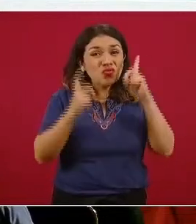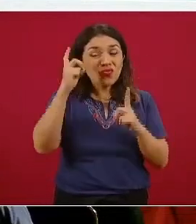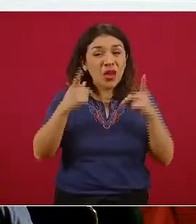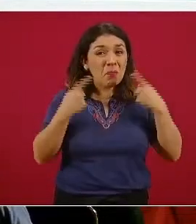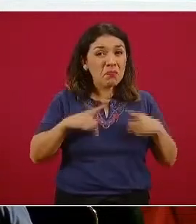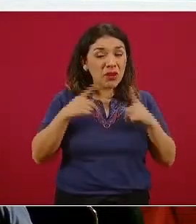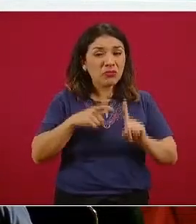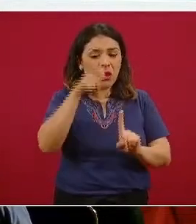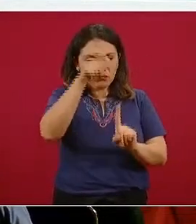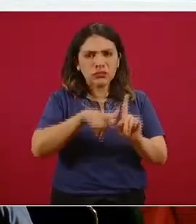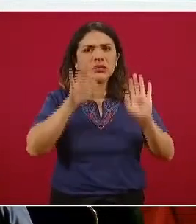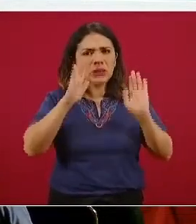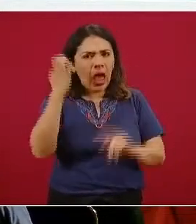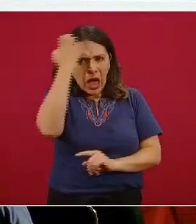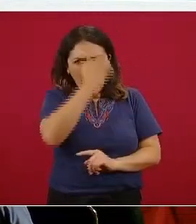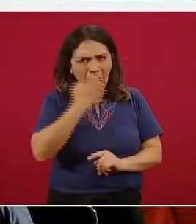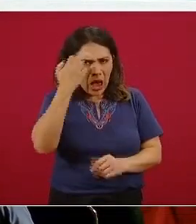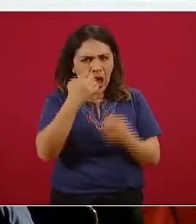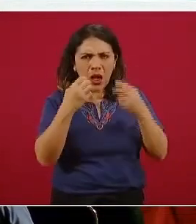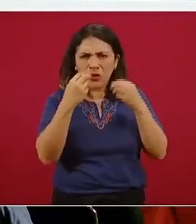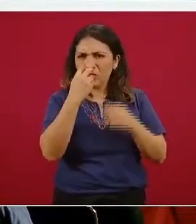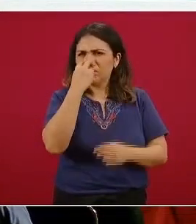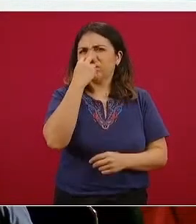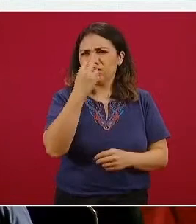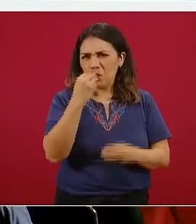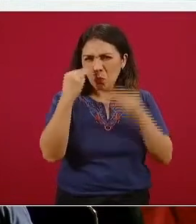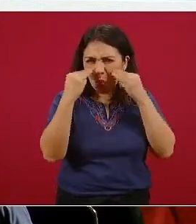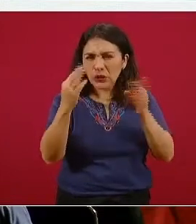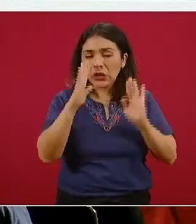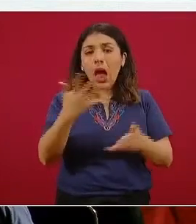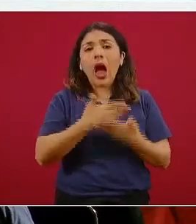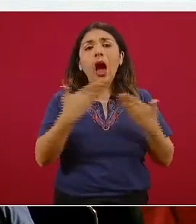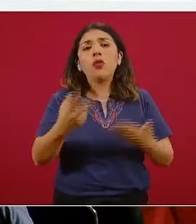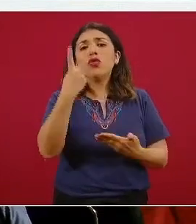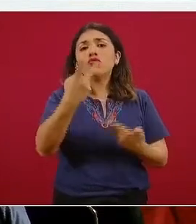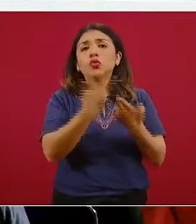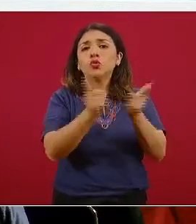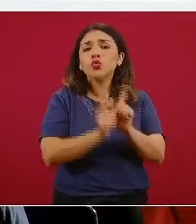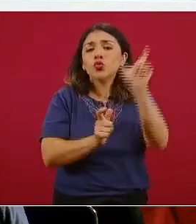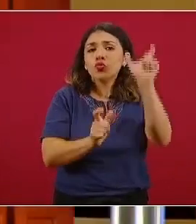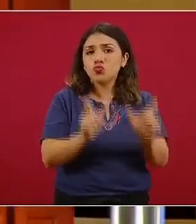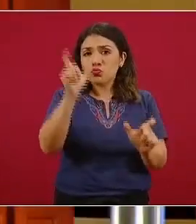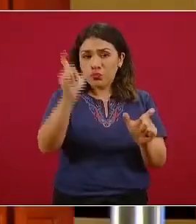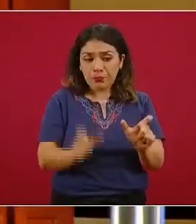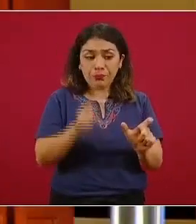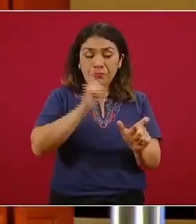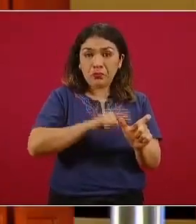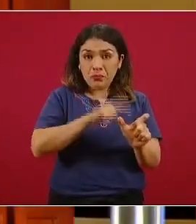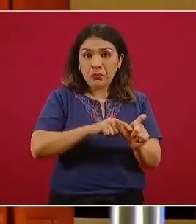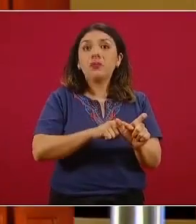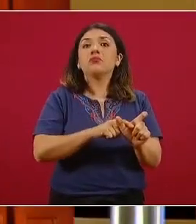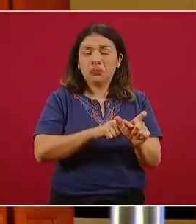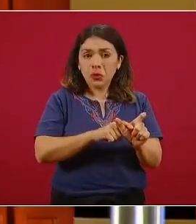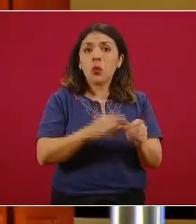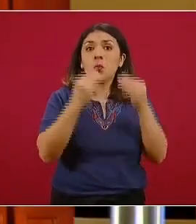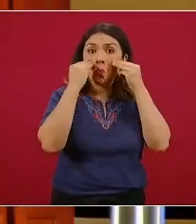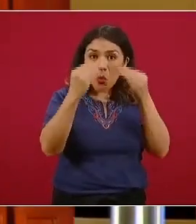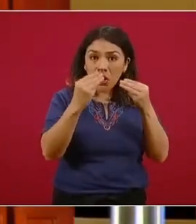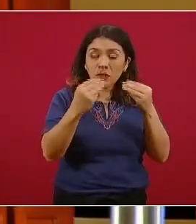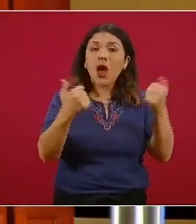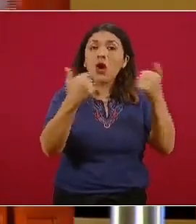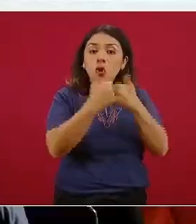personas que sí se les tomó una muestra, ahora las dividimos en dos grupos. Las que tienen una muestra y sí esperamos tener